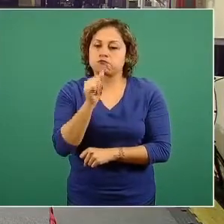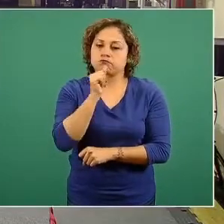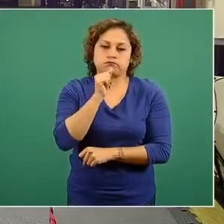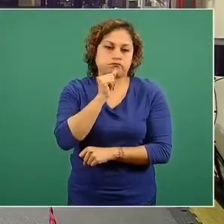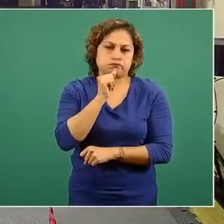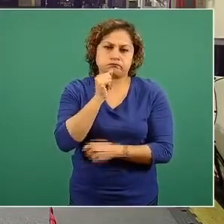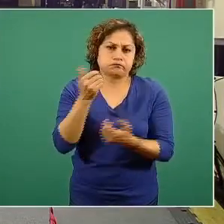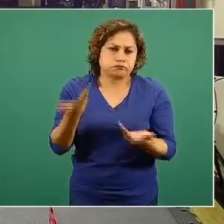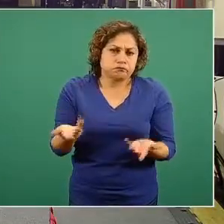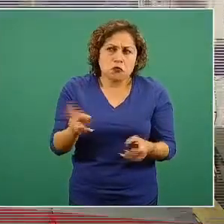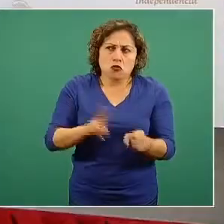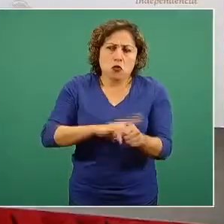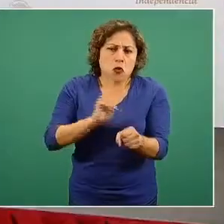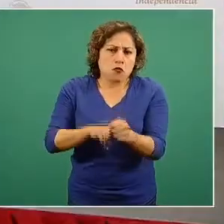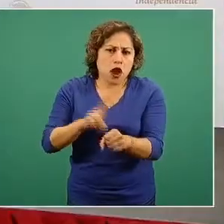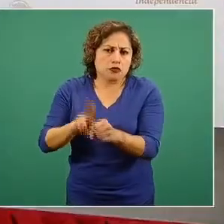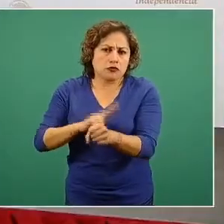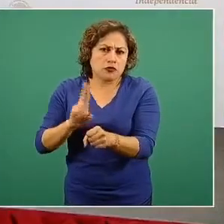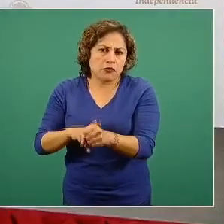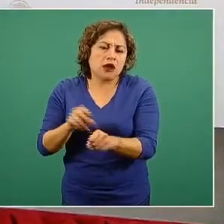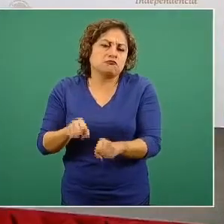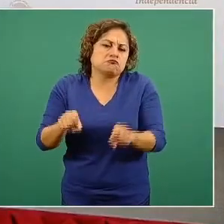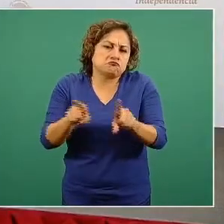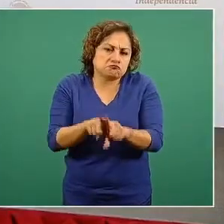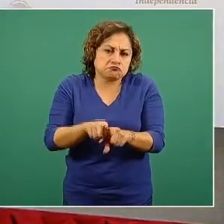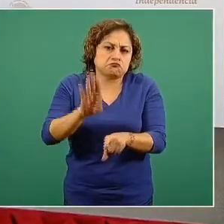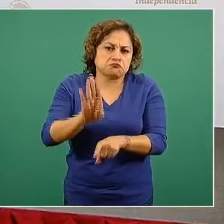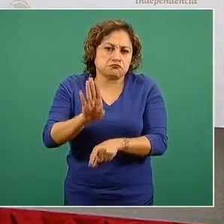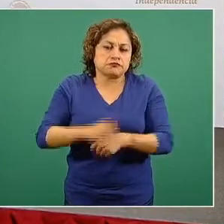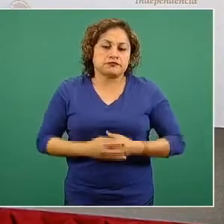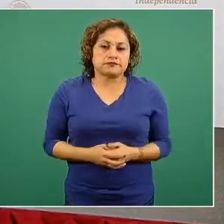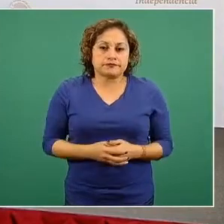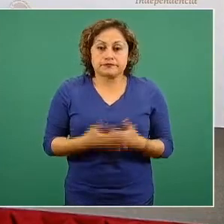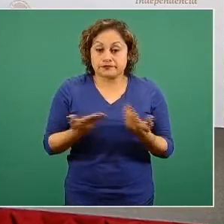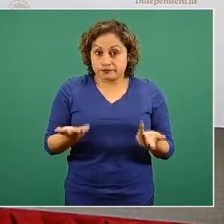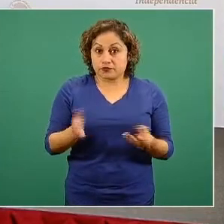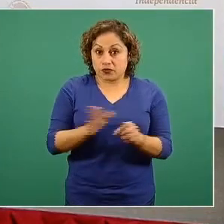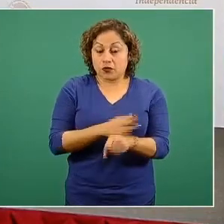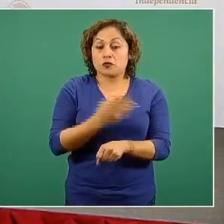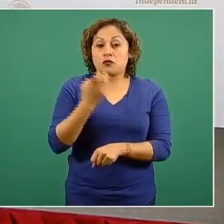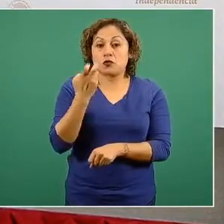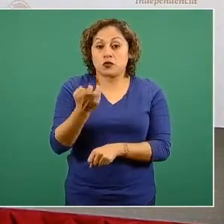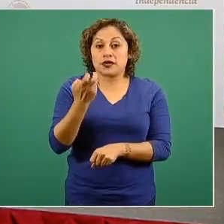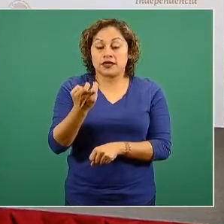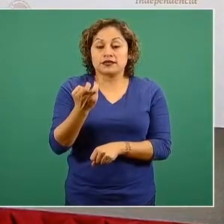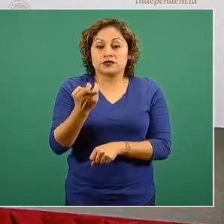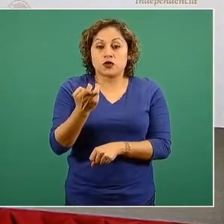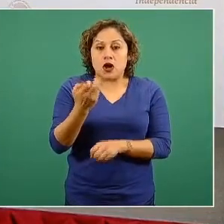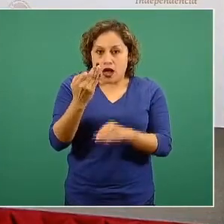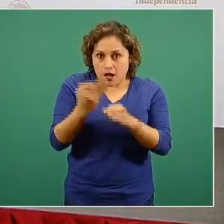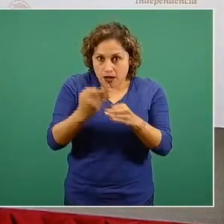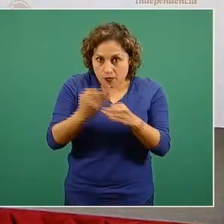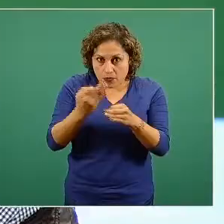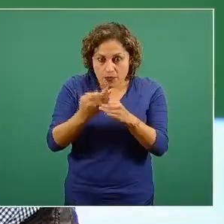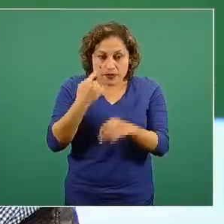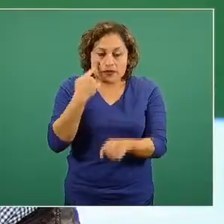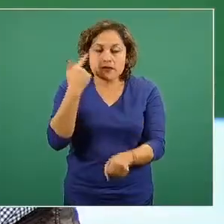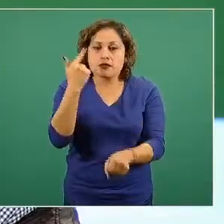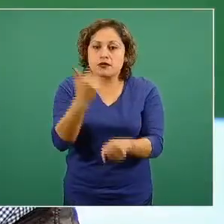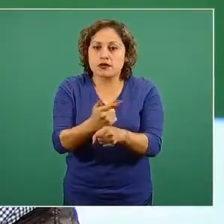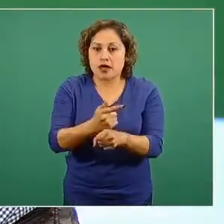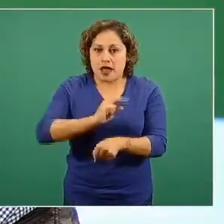mismo contexto, un tercer punto importante sería precisamente el que esta nueva variante no estuviera